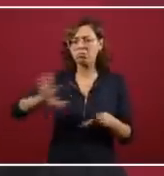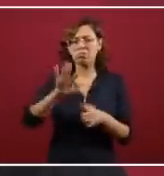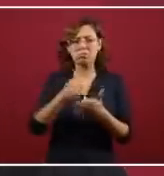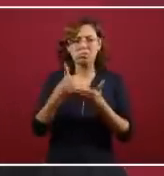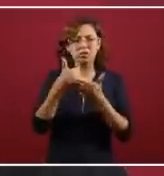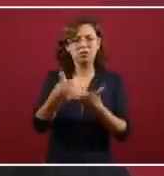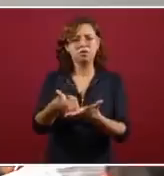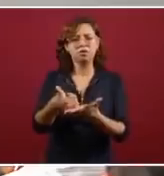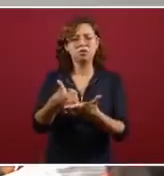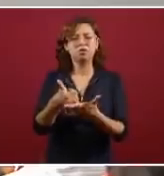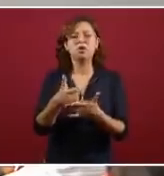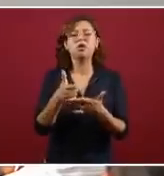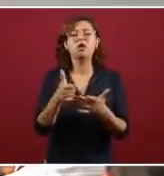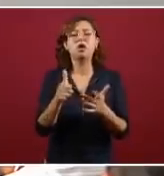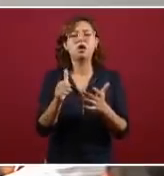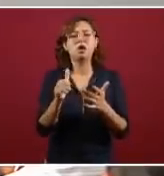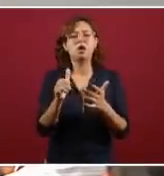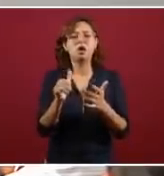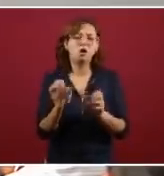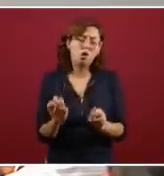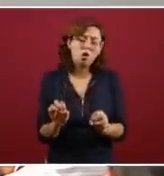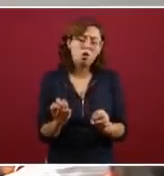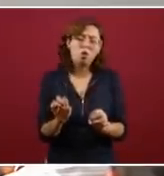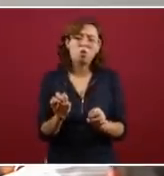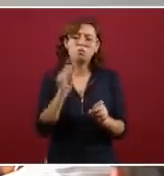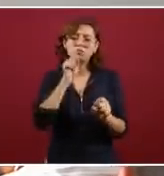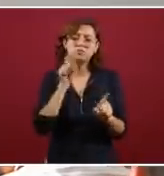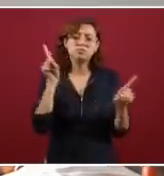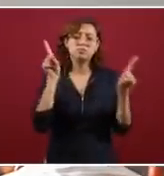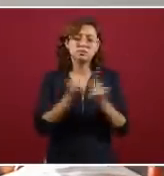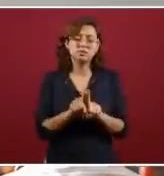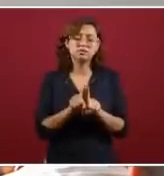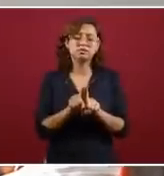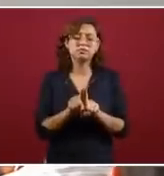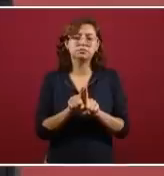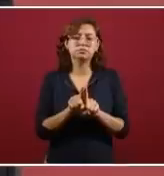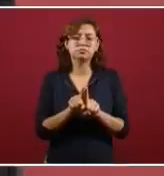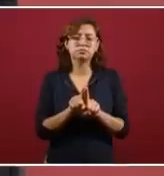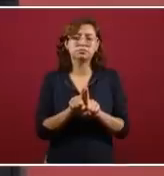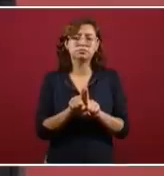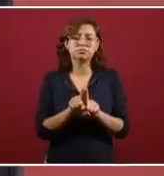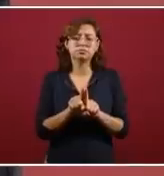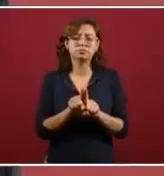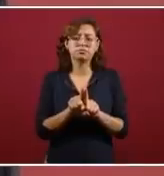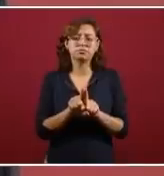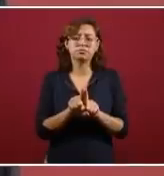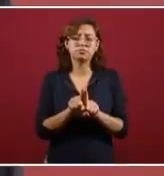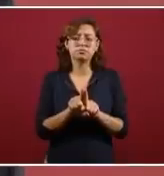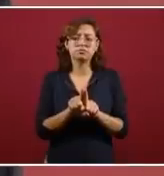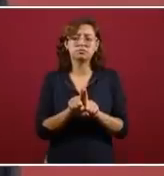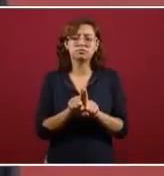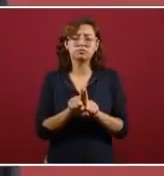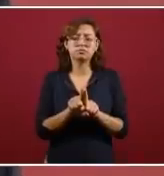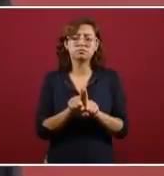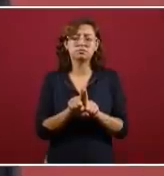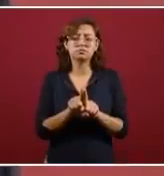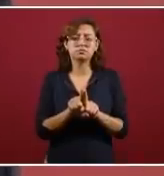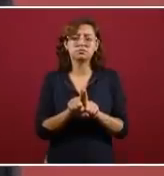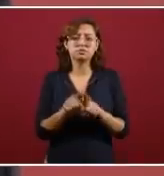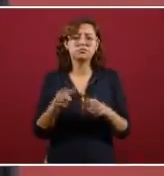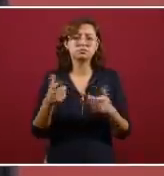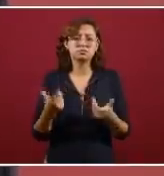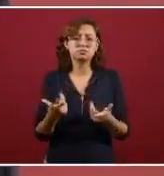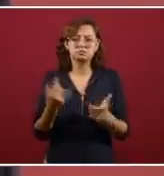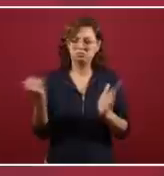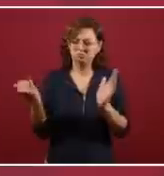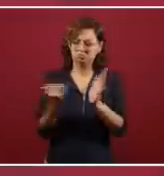O cuando habló también de pagar más